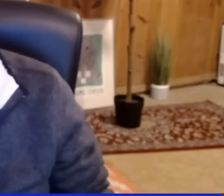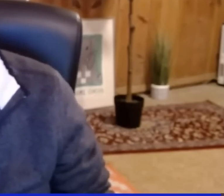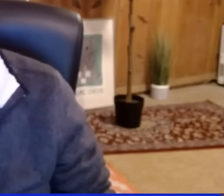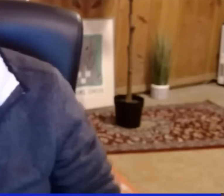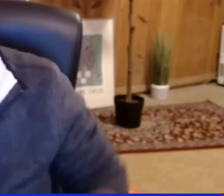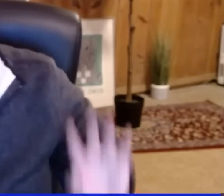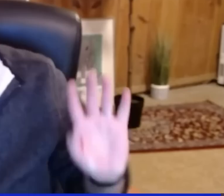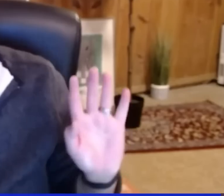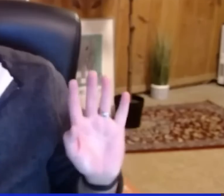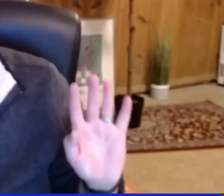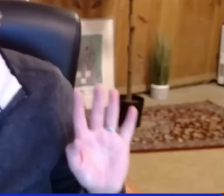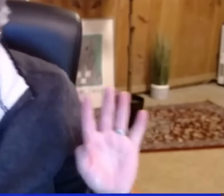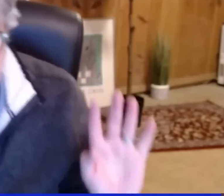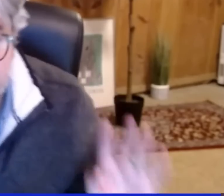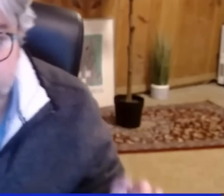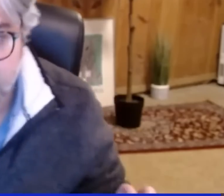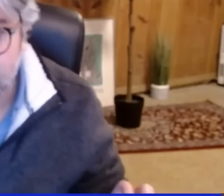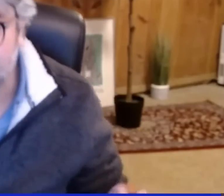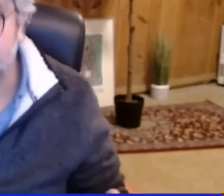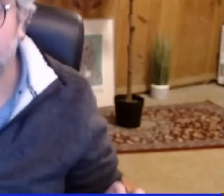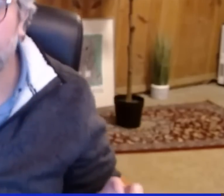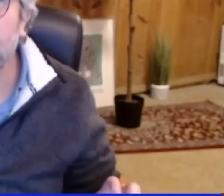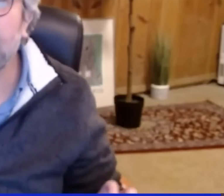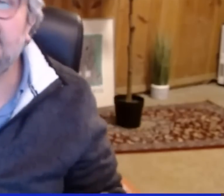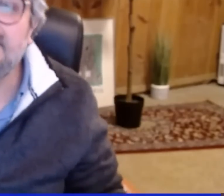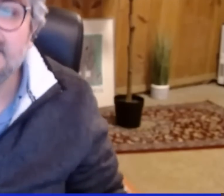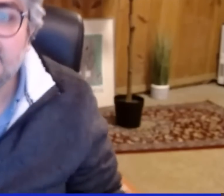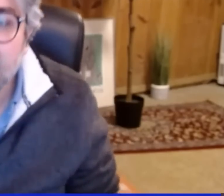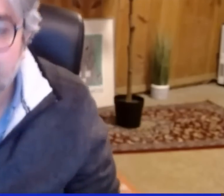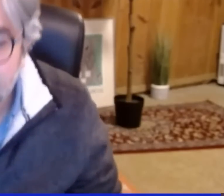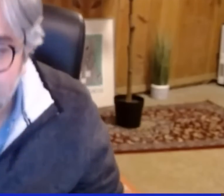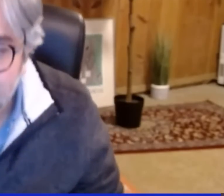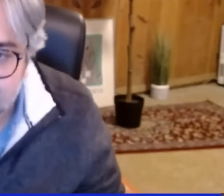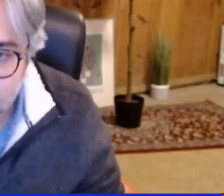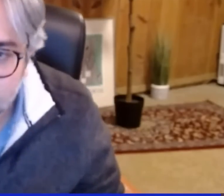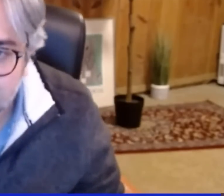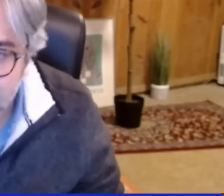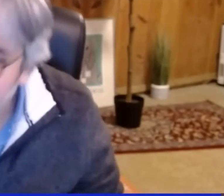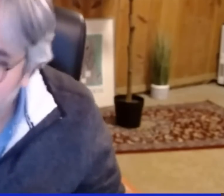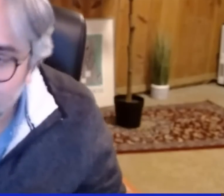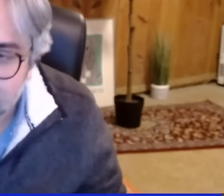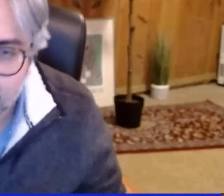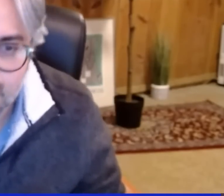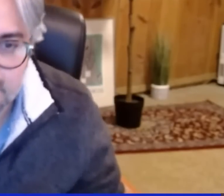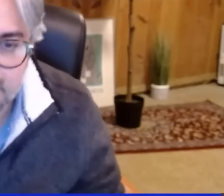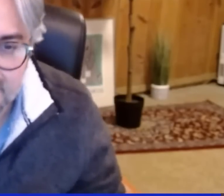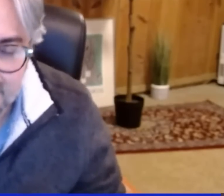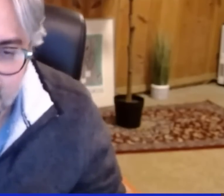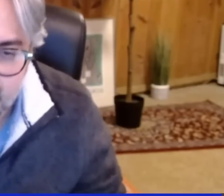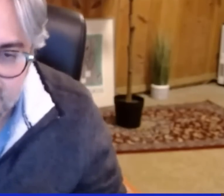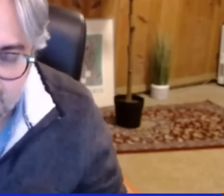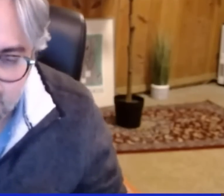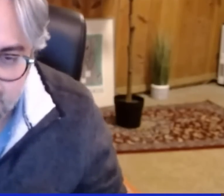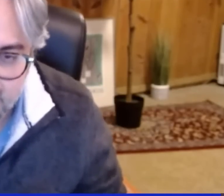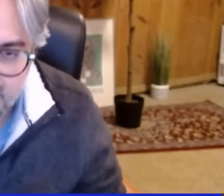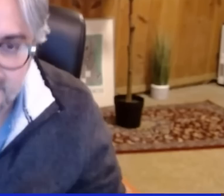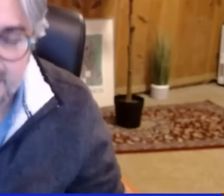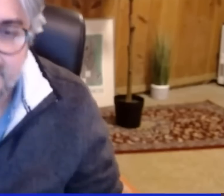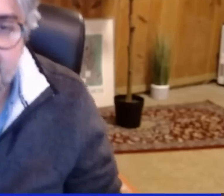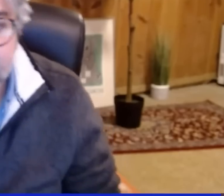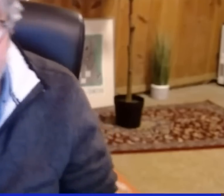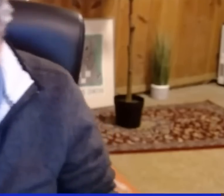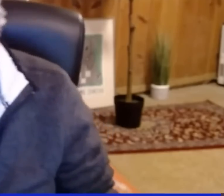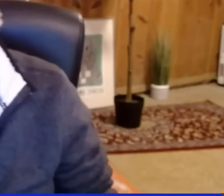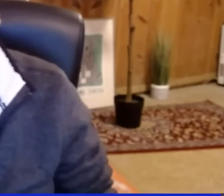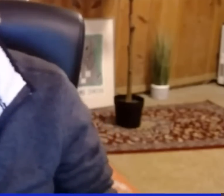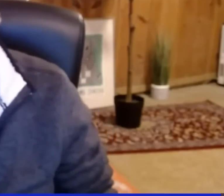y menciona por alguna razón a Ricardo Monreal, quien asegura que él ya tiene una reforma para que la Judicatura Federal